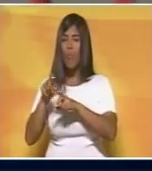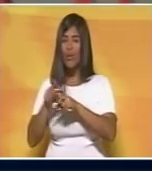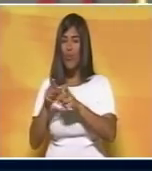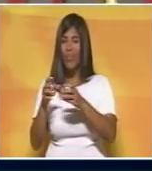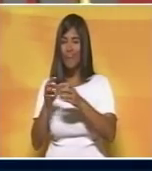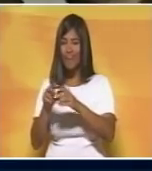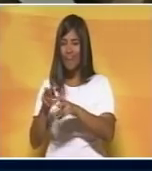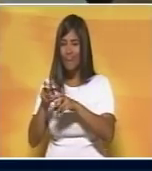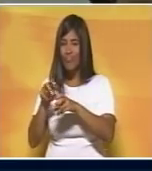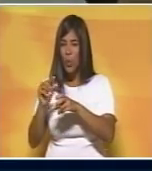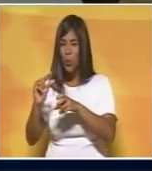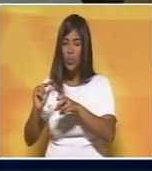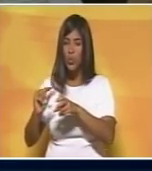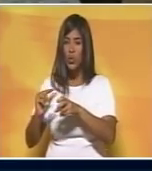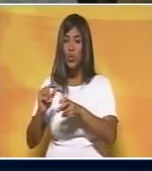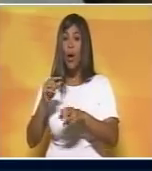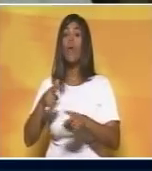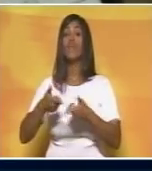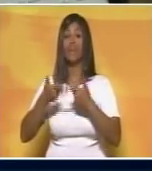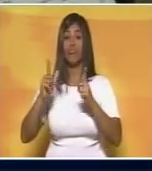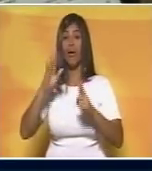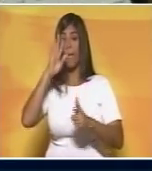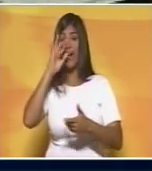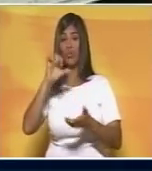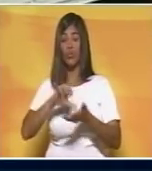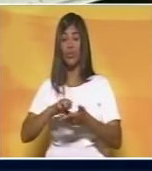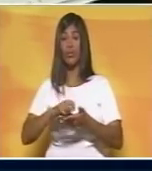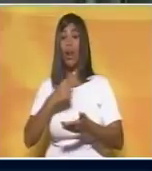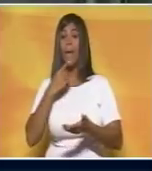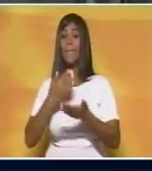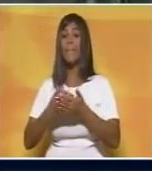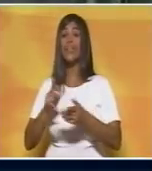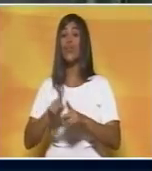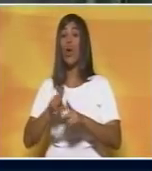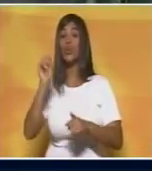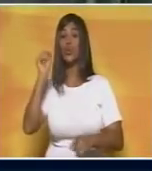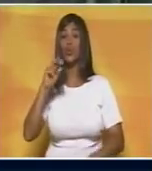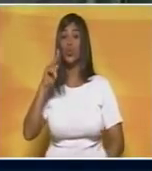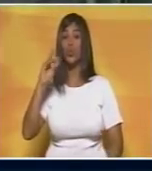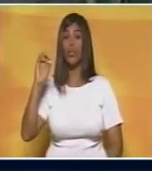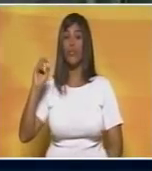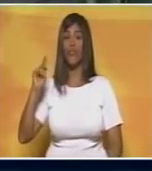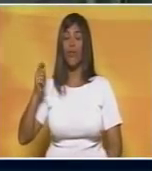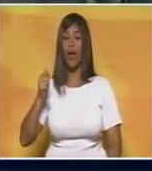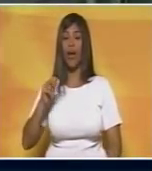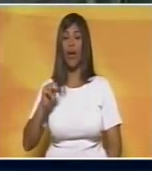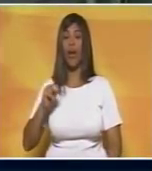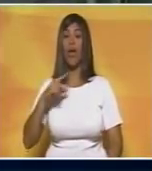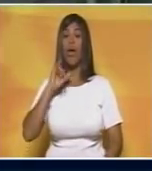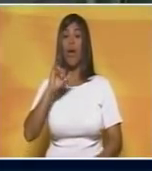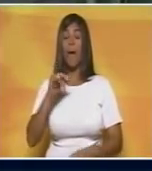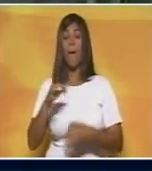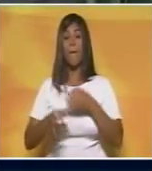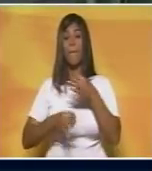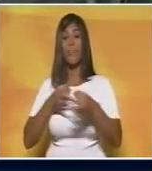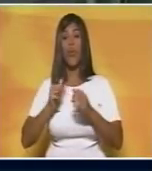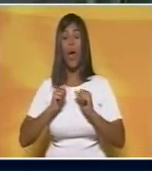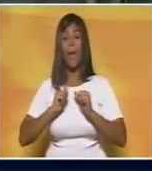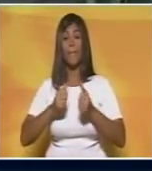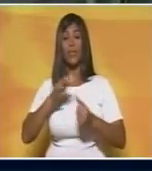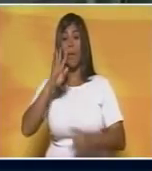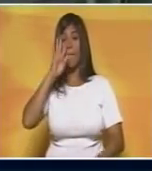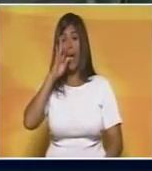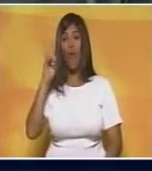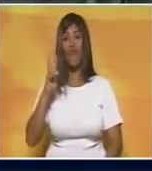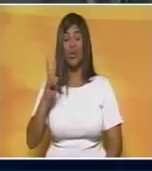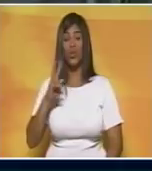que está autorizado por el Banco Central, y esta es una exigencia que ha hecho Sudebank. Morales anunció el inicio del banco